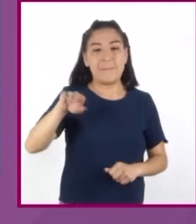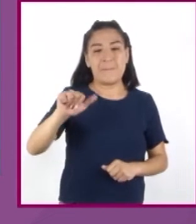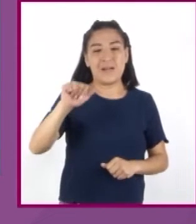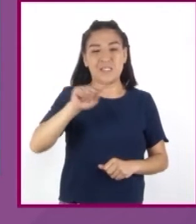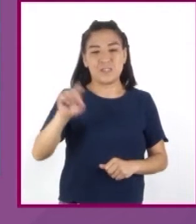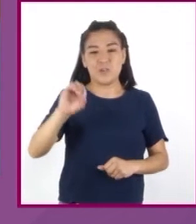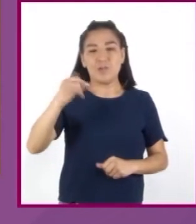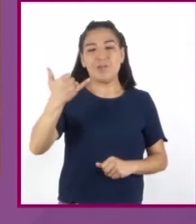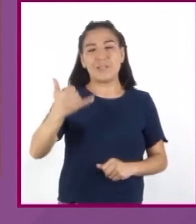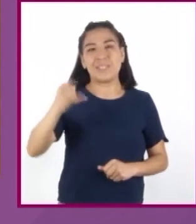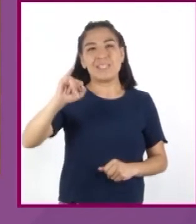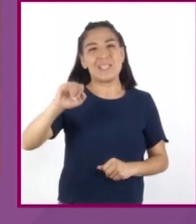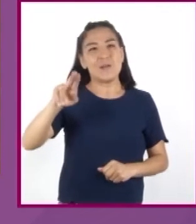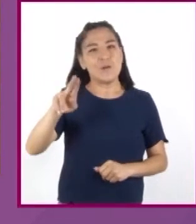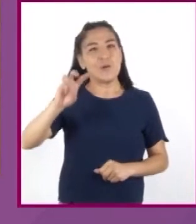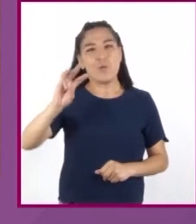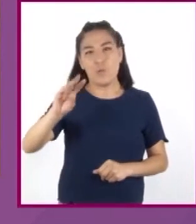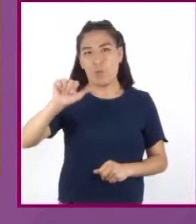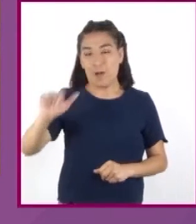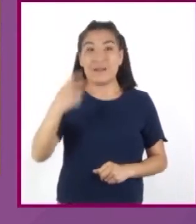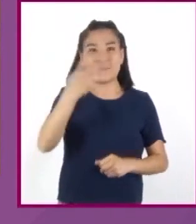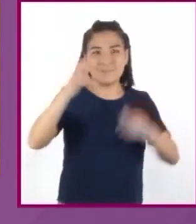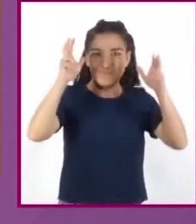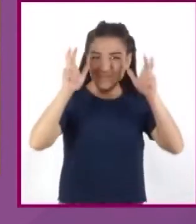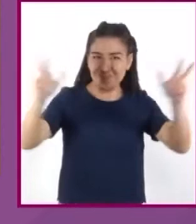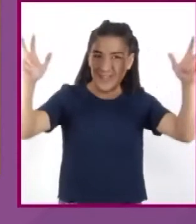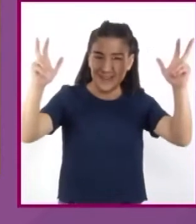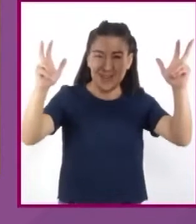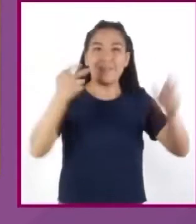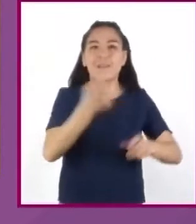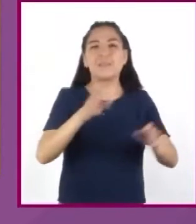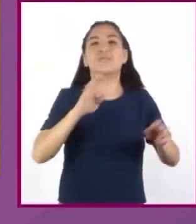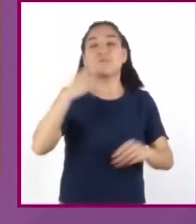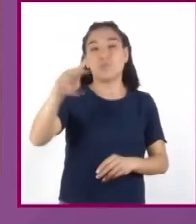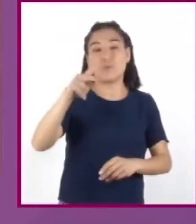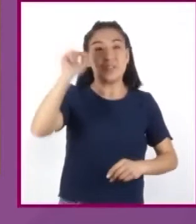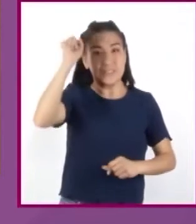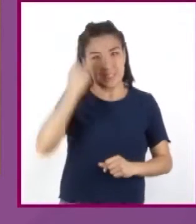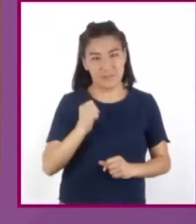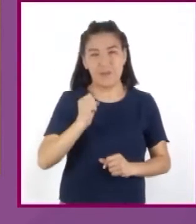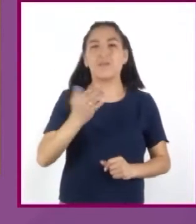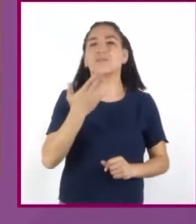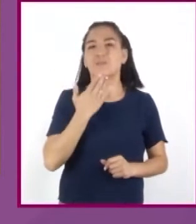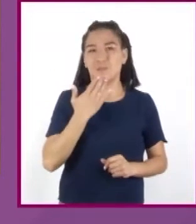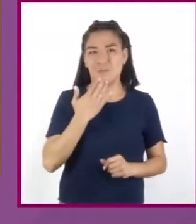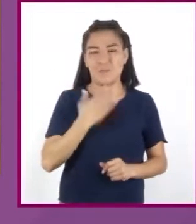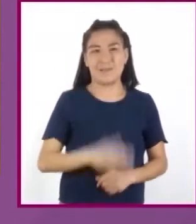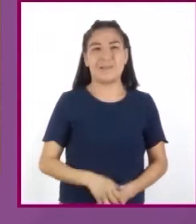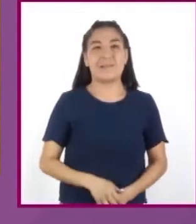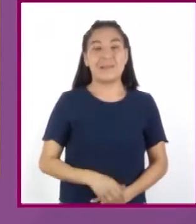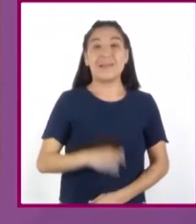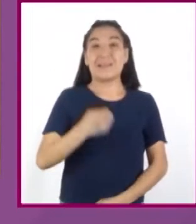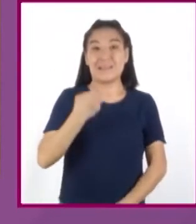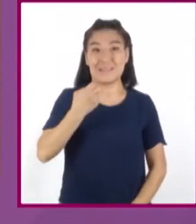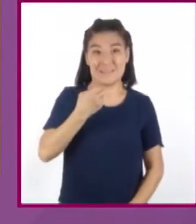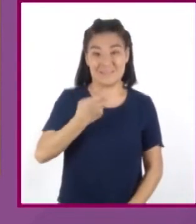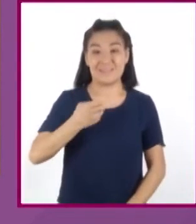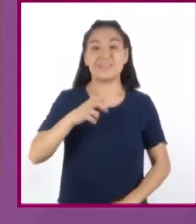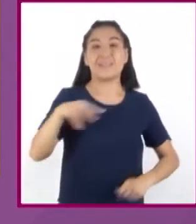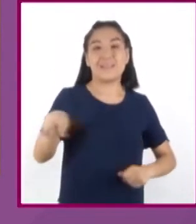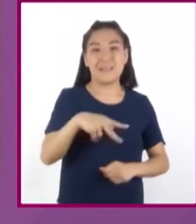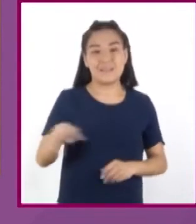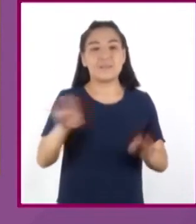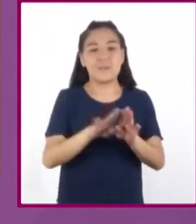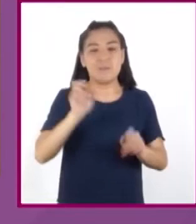danza del venado, que celebran los indígenas yaquis y mayos de Sinaloa y Sonora. En esta danza se dramatiza